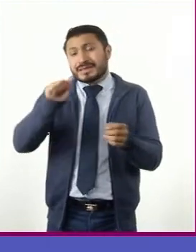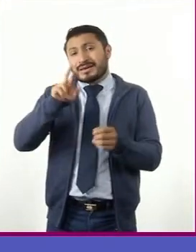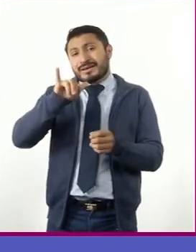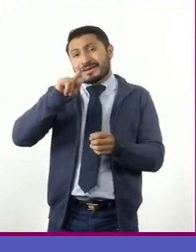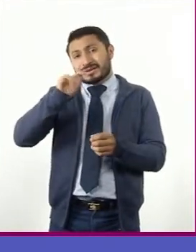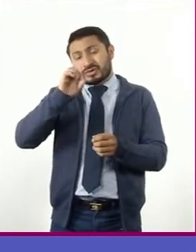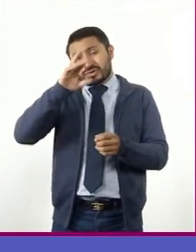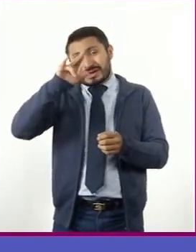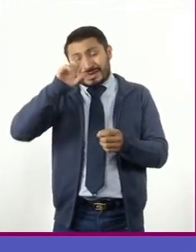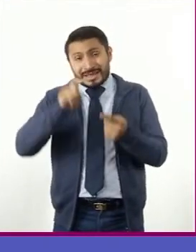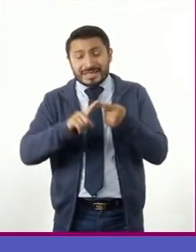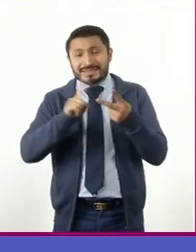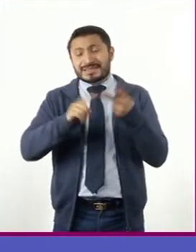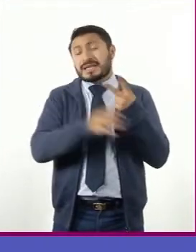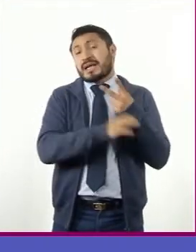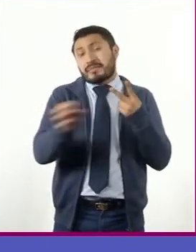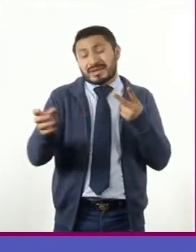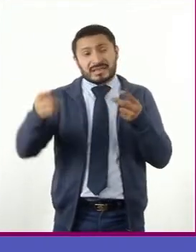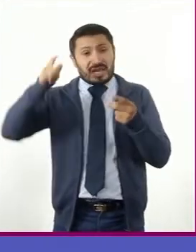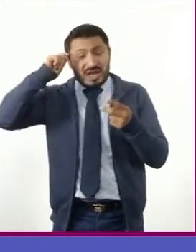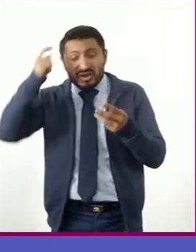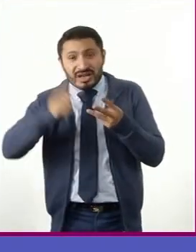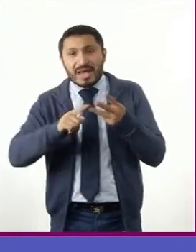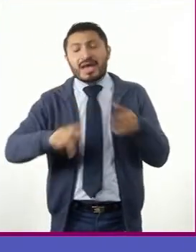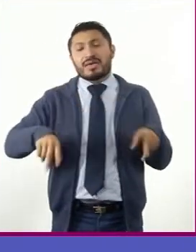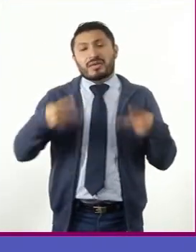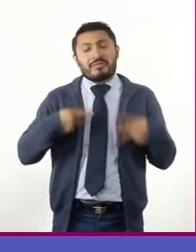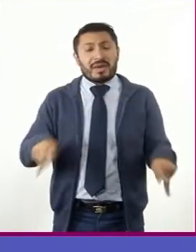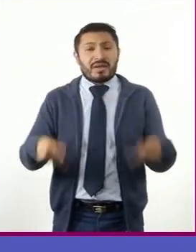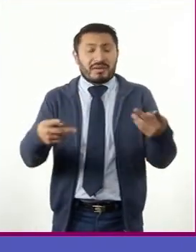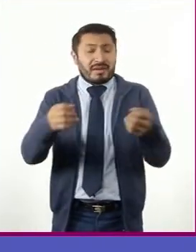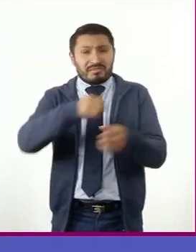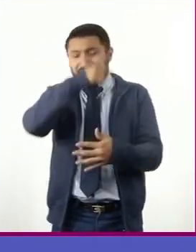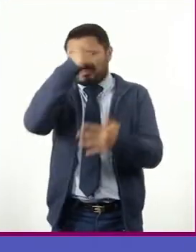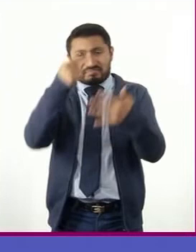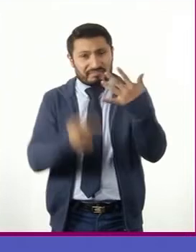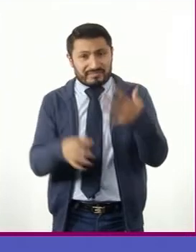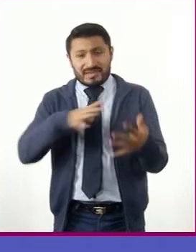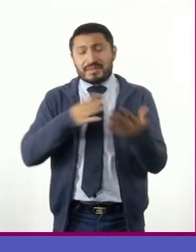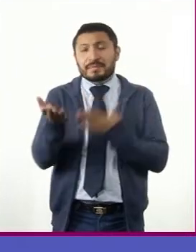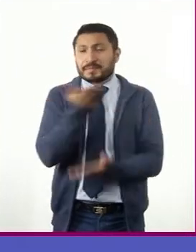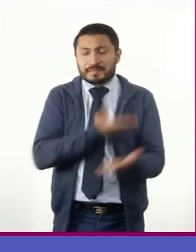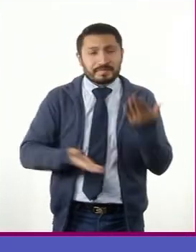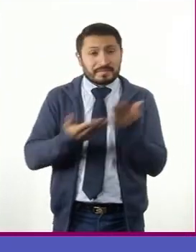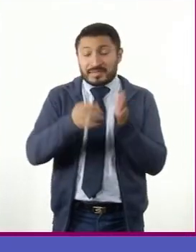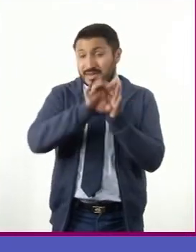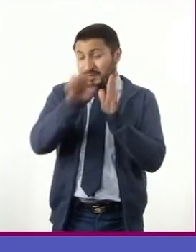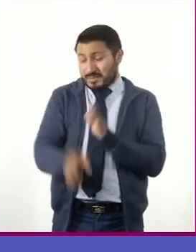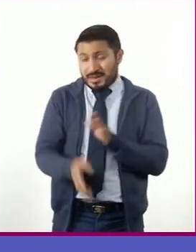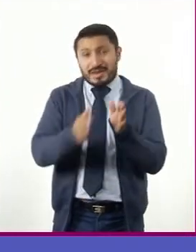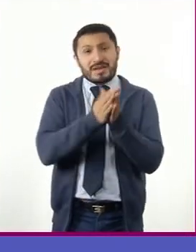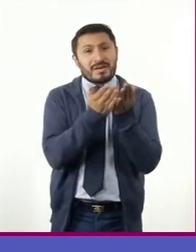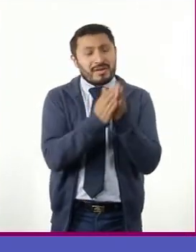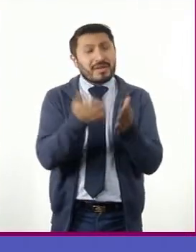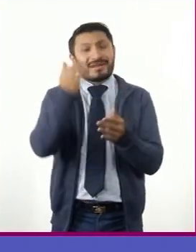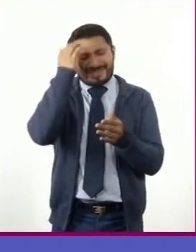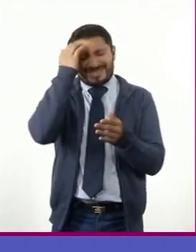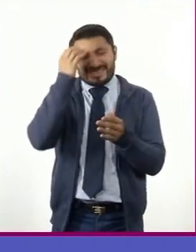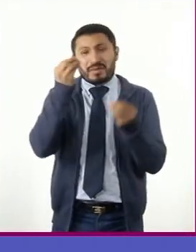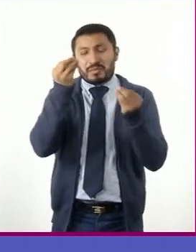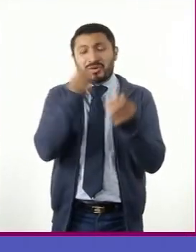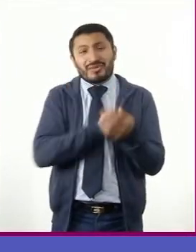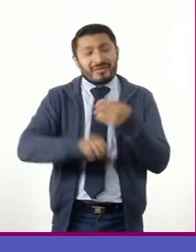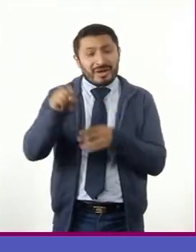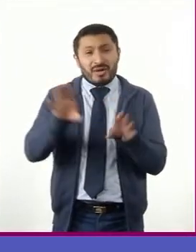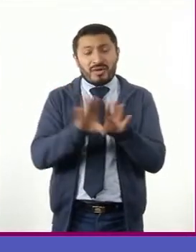los criados, los campesinos, los comerciantes, y todos ellos están conviviendo. Por ejemplo, la obra que es muy conocida, que